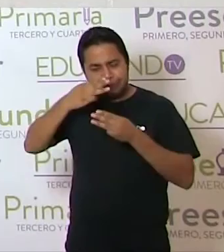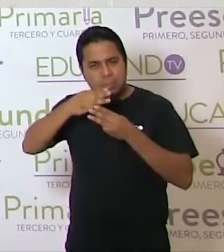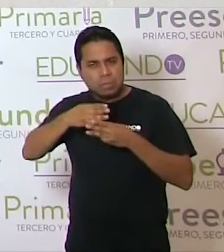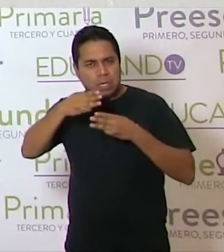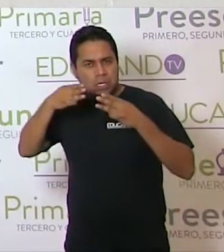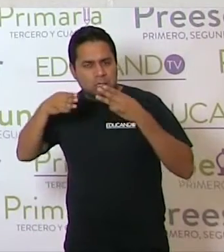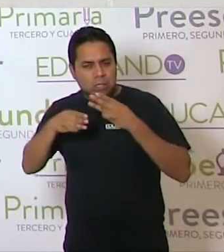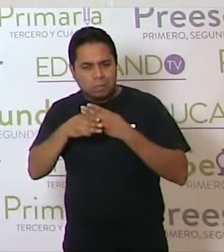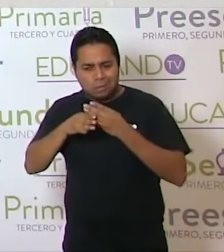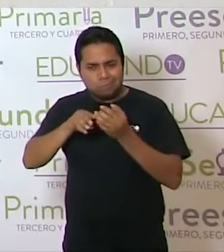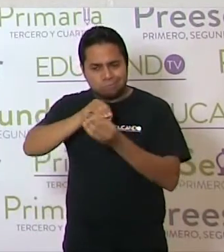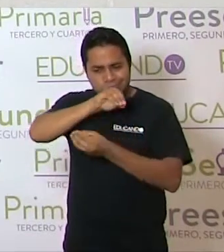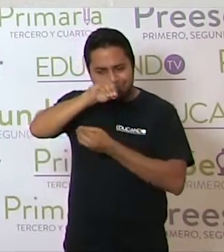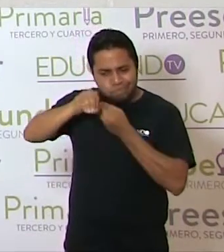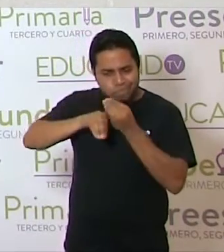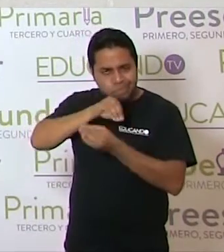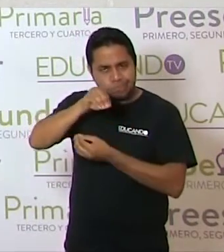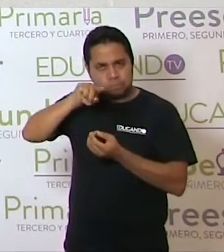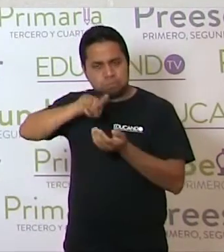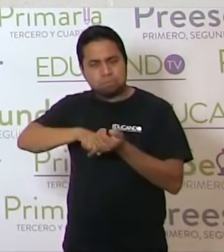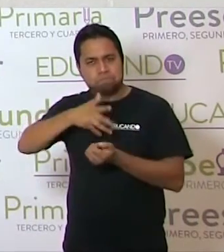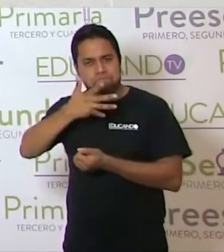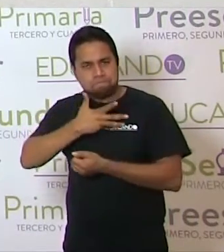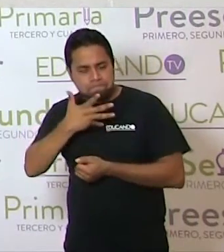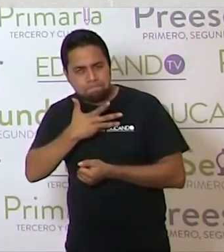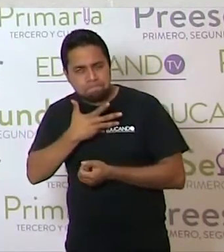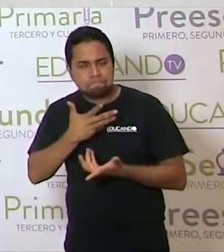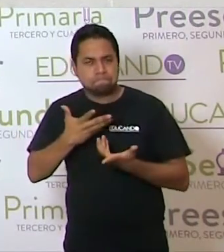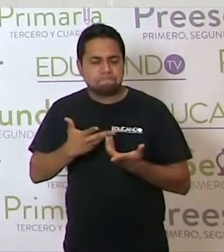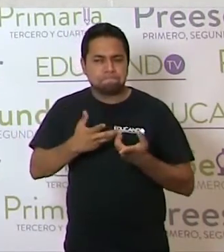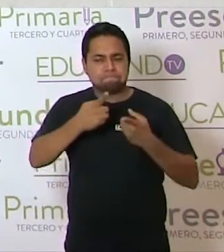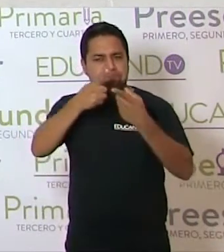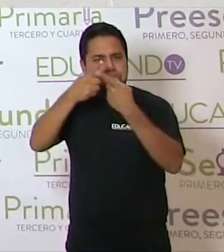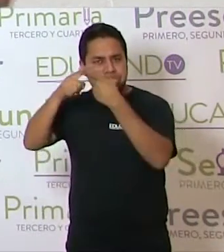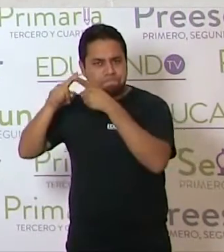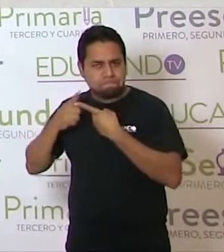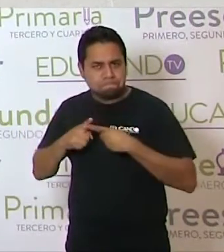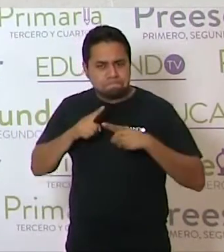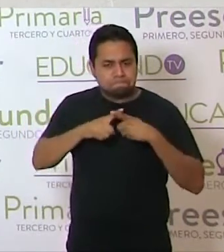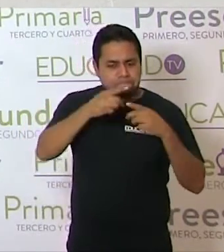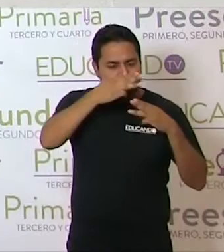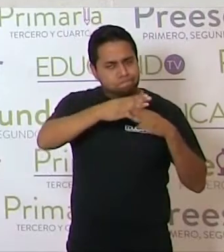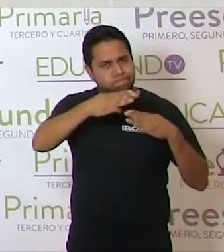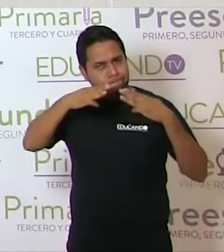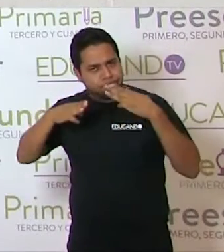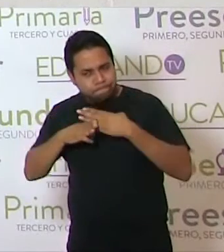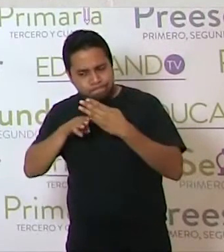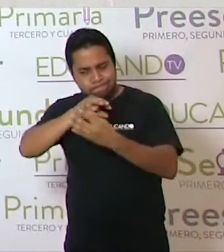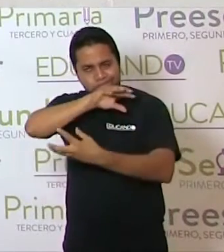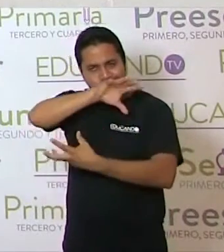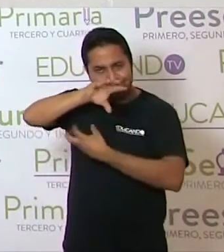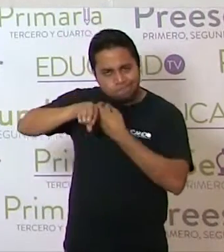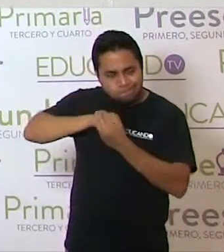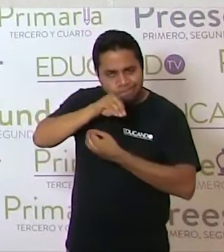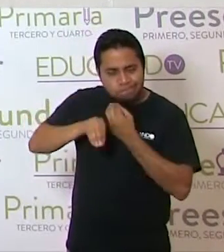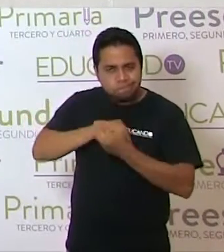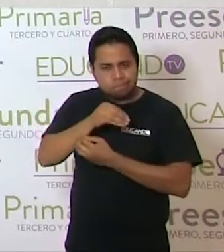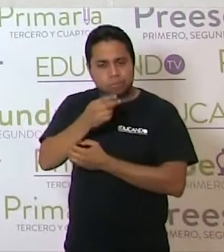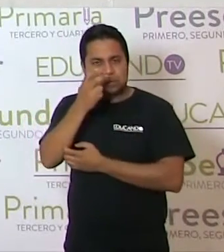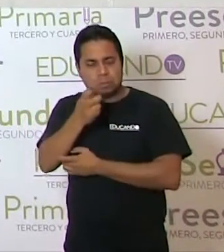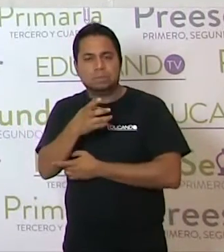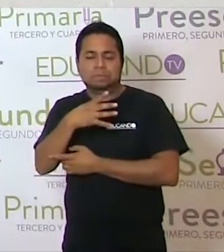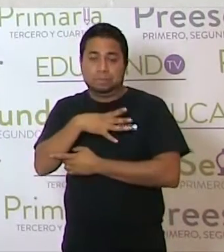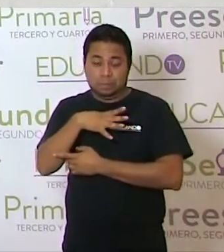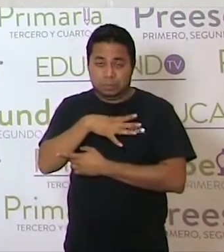compuesto de diferentes materias y a eso entonces